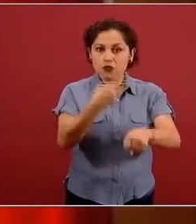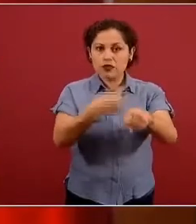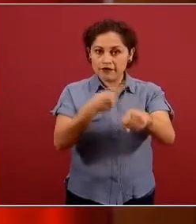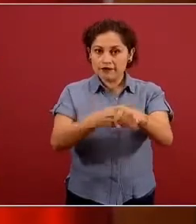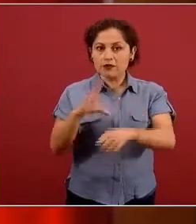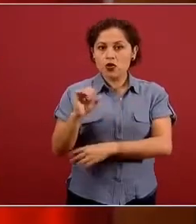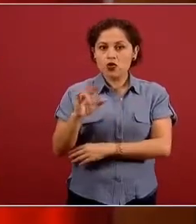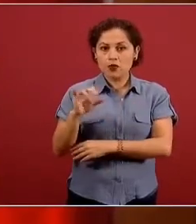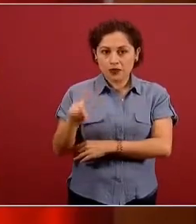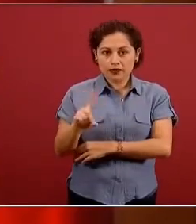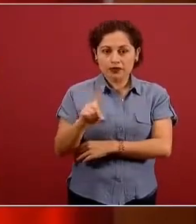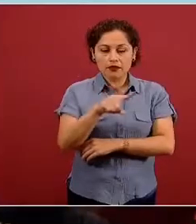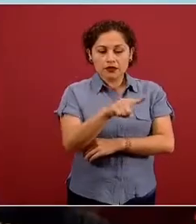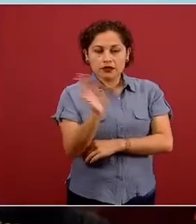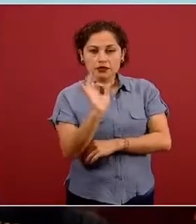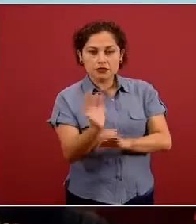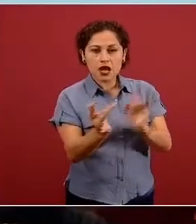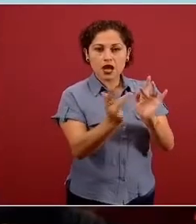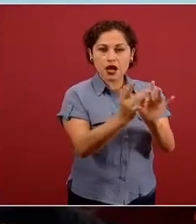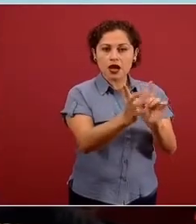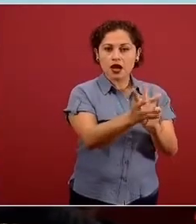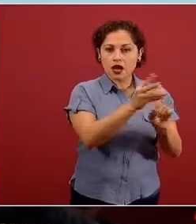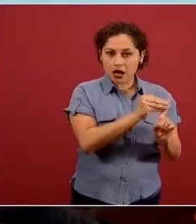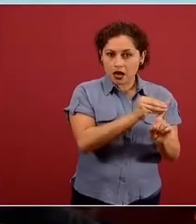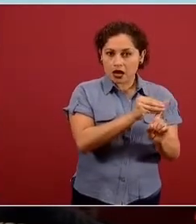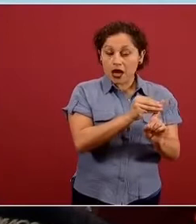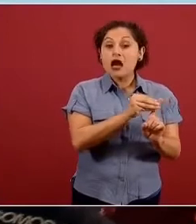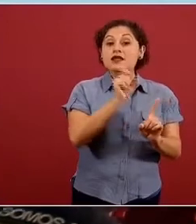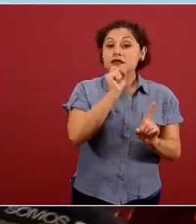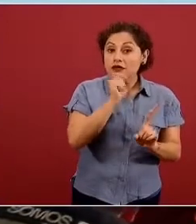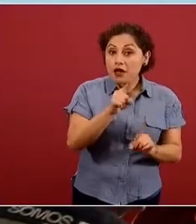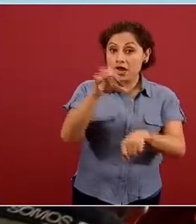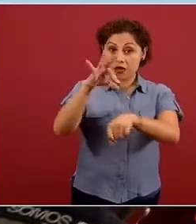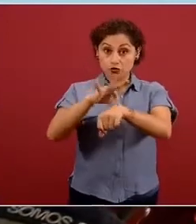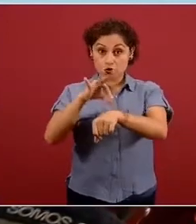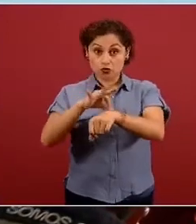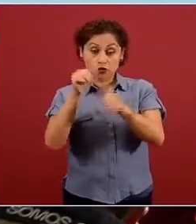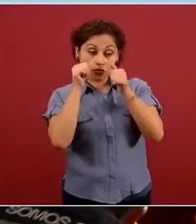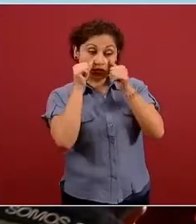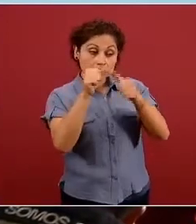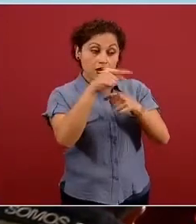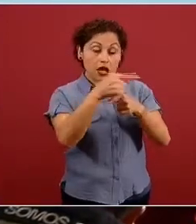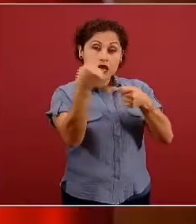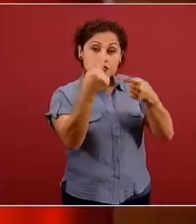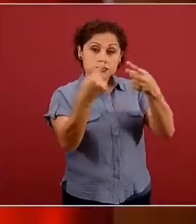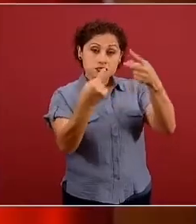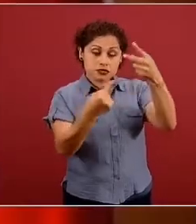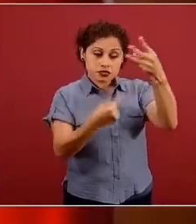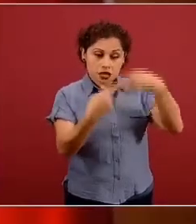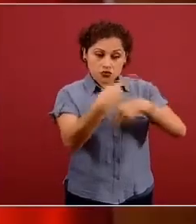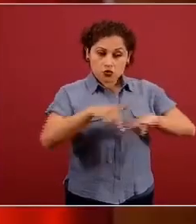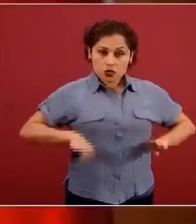tiene sospecha de enfermedad COVID y los signos clínicos, las manifestaciones de la enfermedad que le llevó a perder la